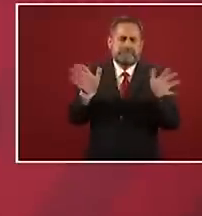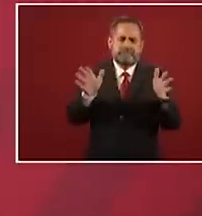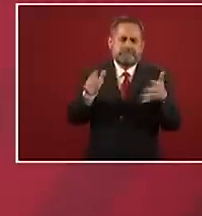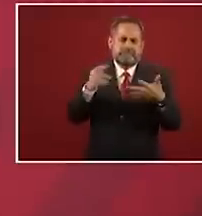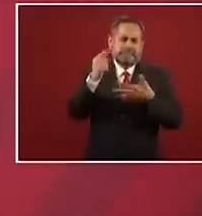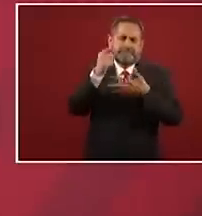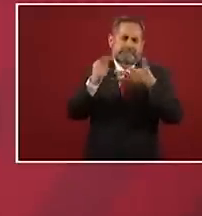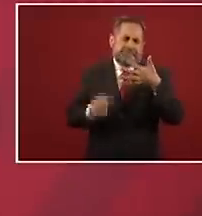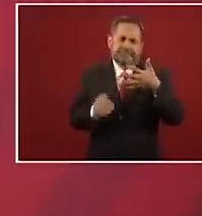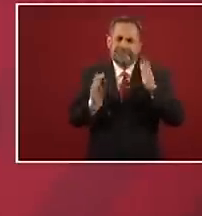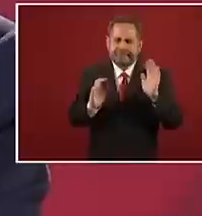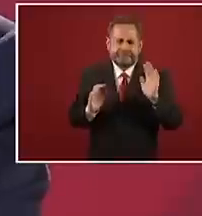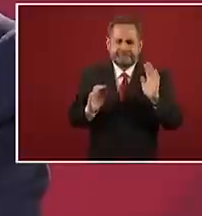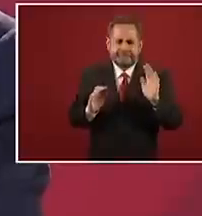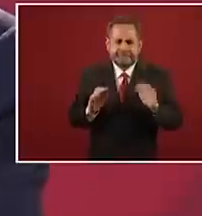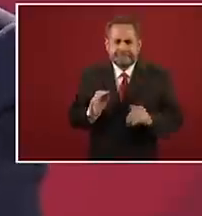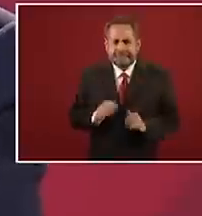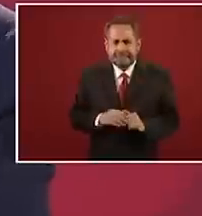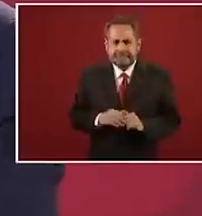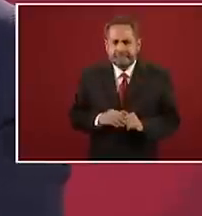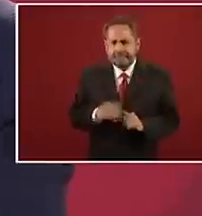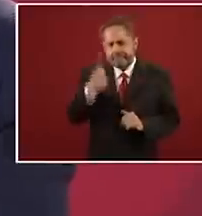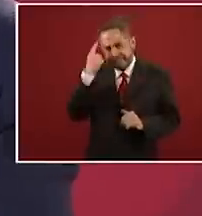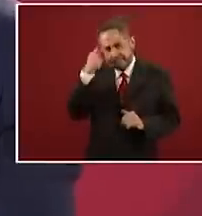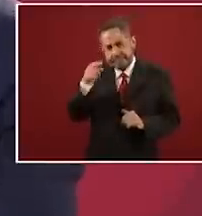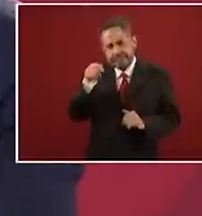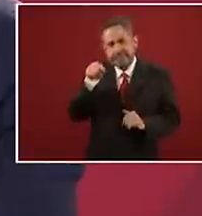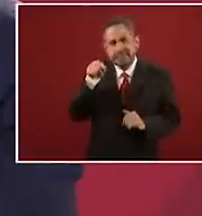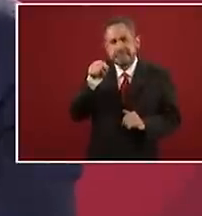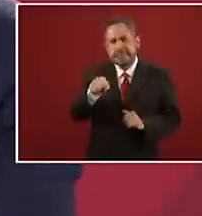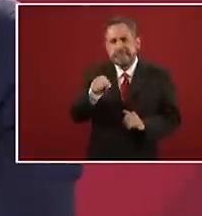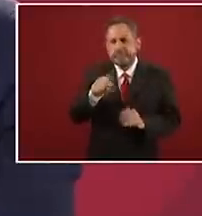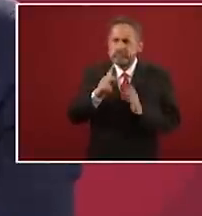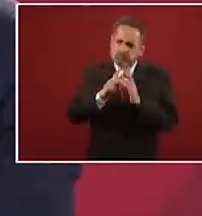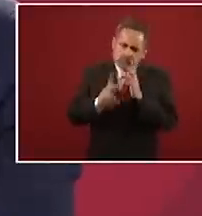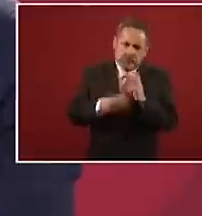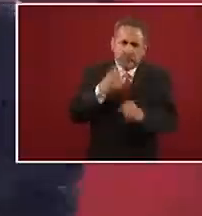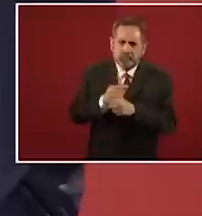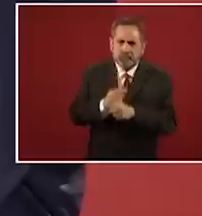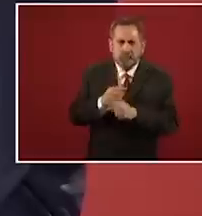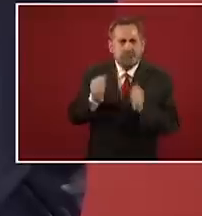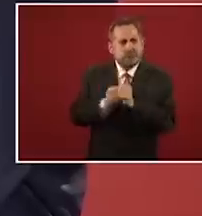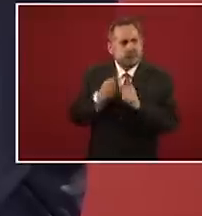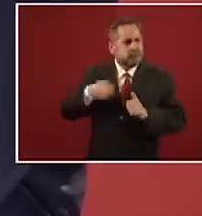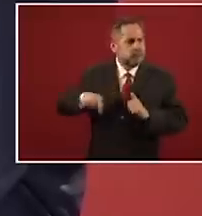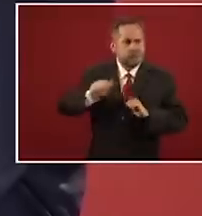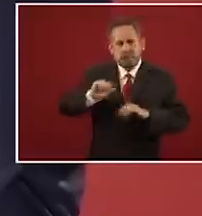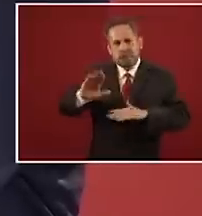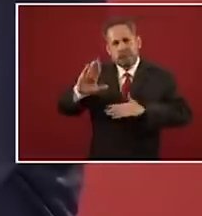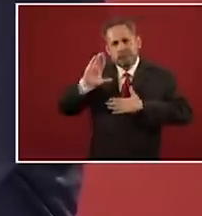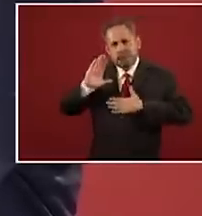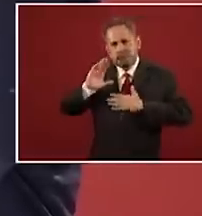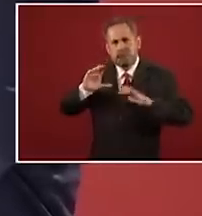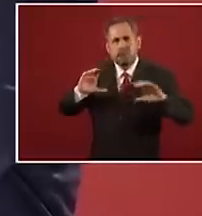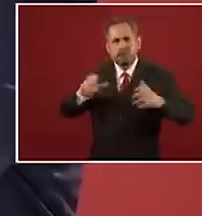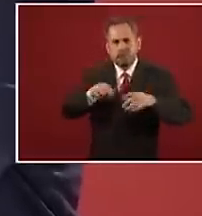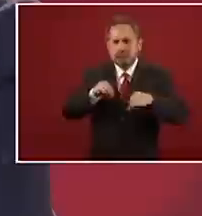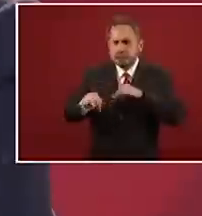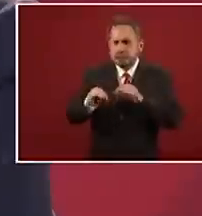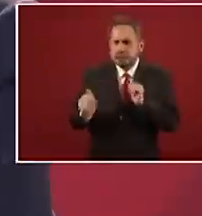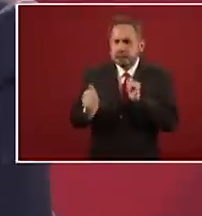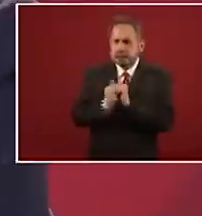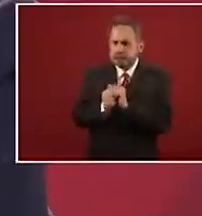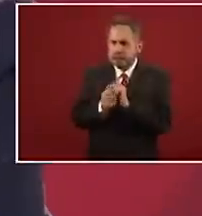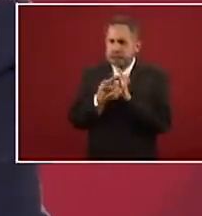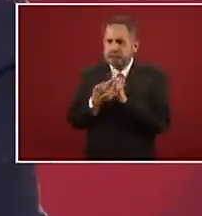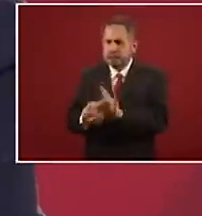generales y para reafirmar nuestro compromiso de trabajar